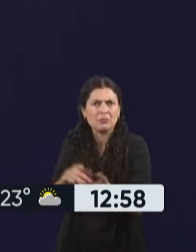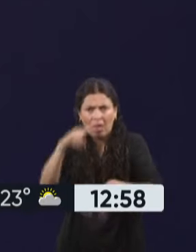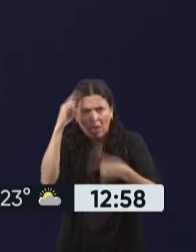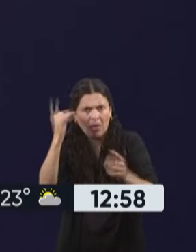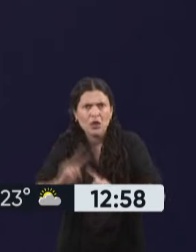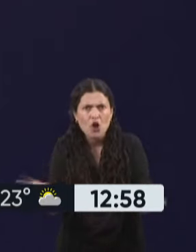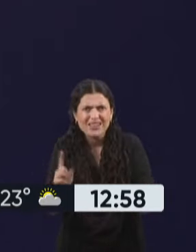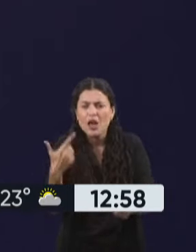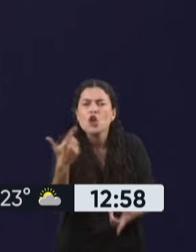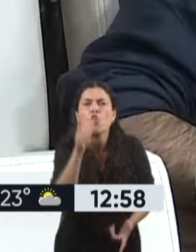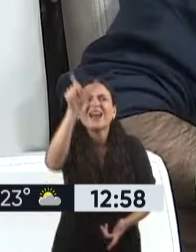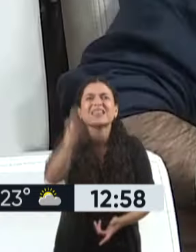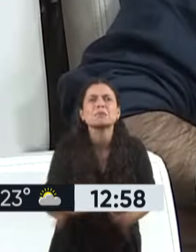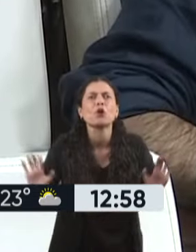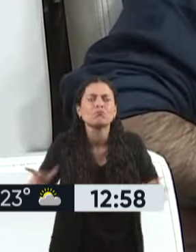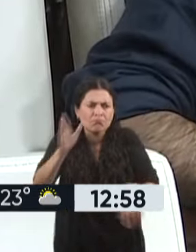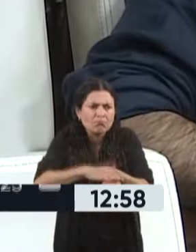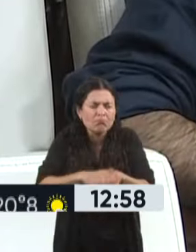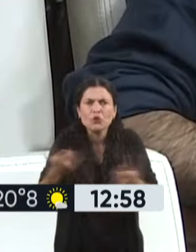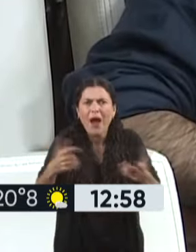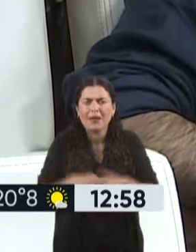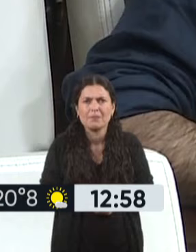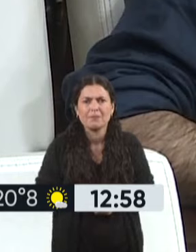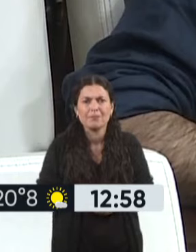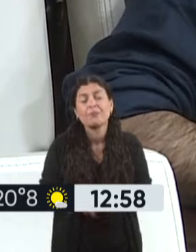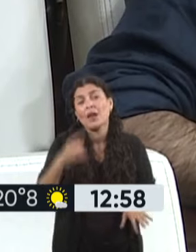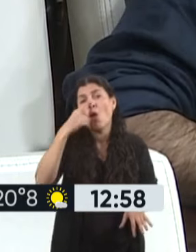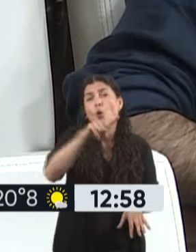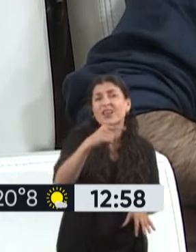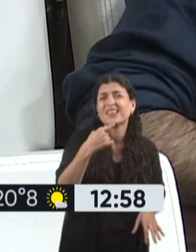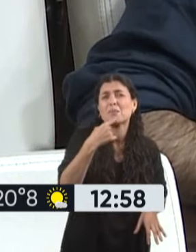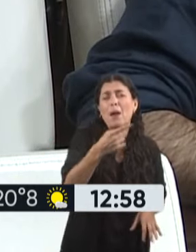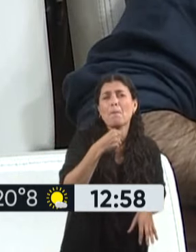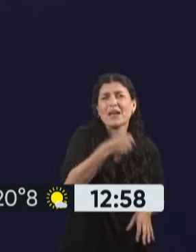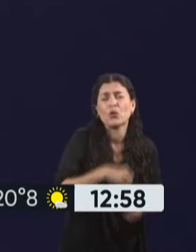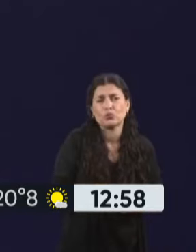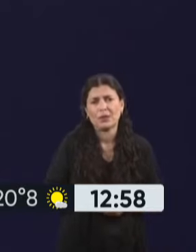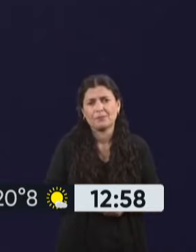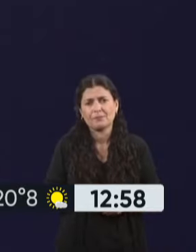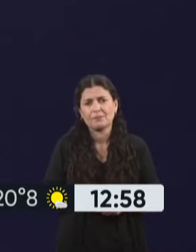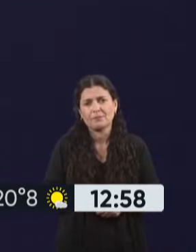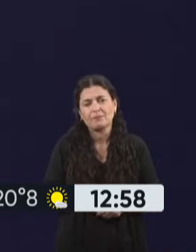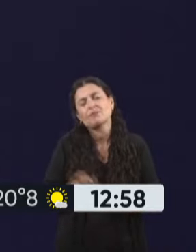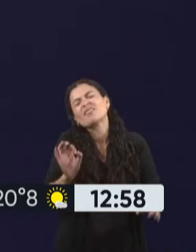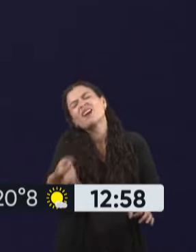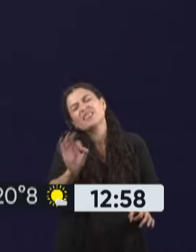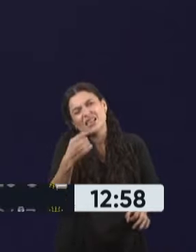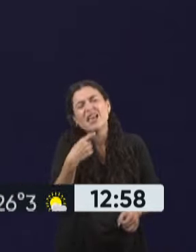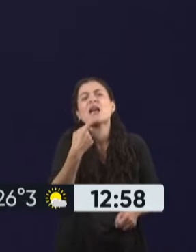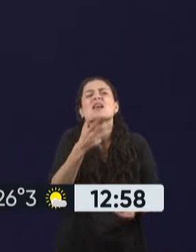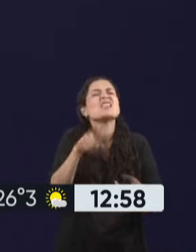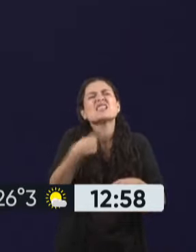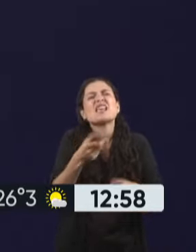Nosotros tampoco. Y por último, le dejo el tiempo, el tema que era media larga. Sí, igual me hace siempre lo mismo, así que no te atajes porque ya sé